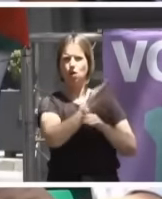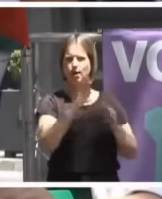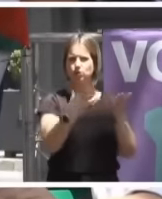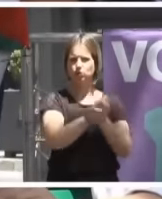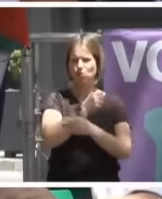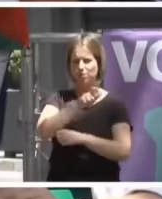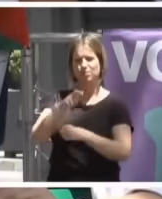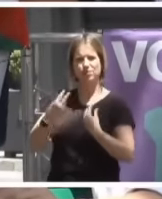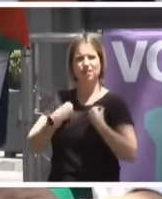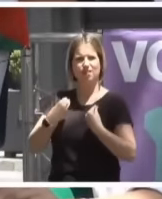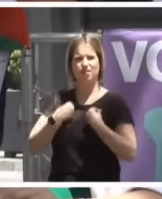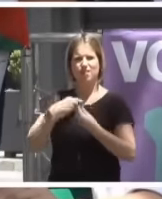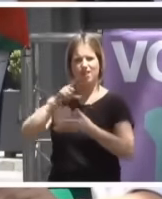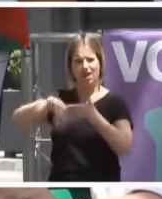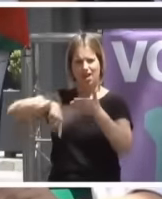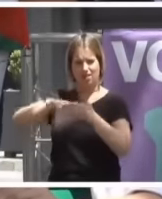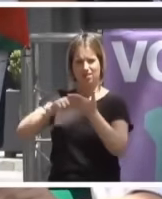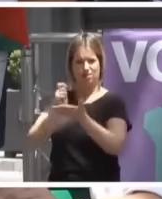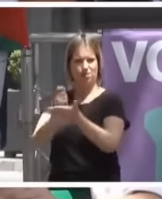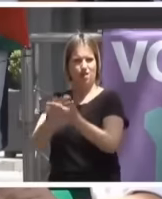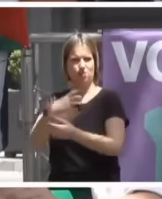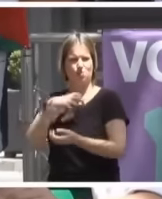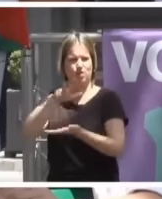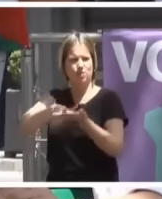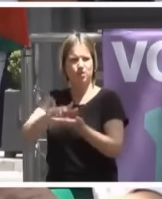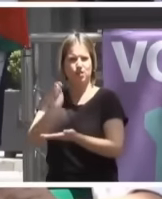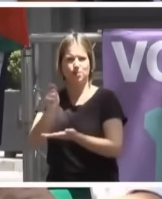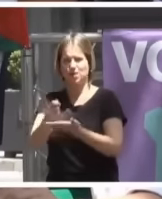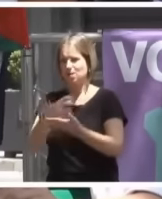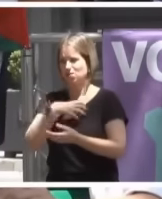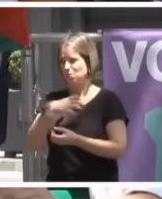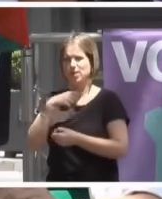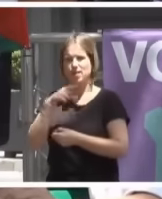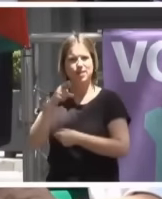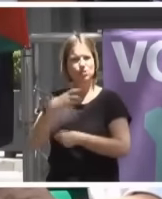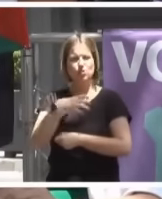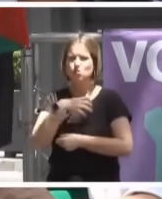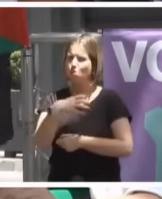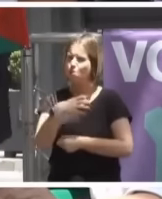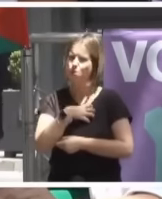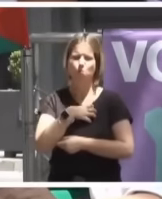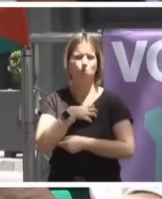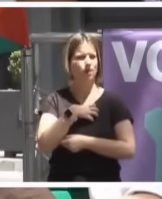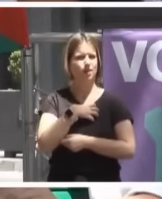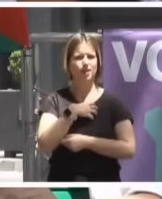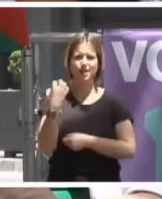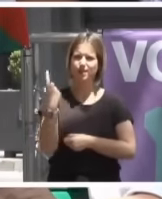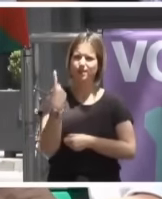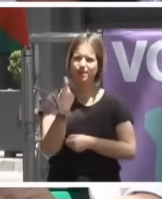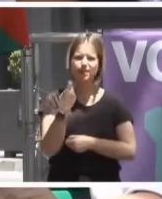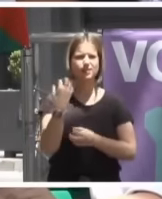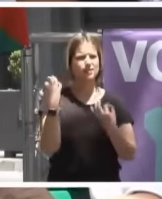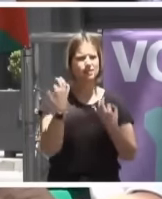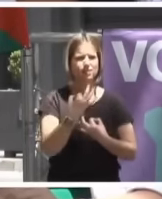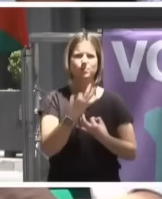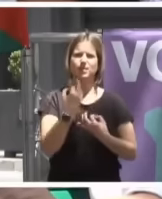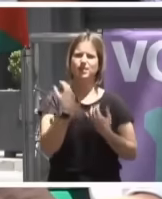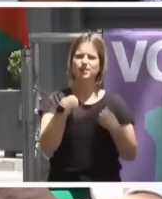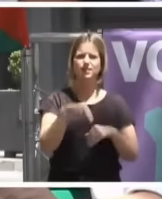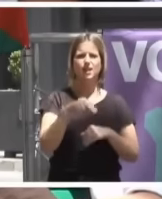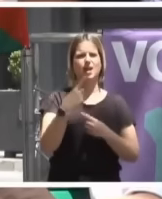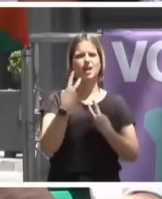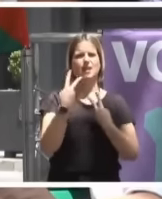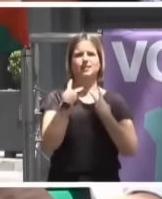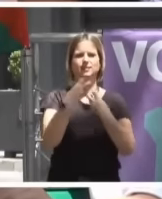no tiene ni para pagar el alquiler ni para pagar la hipoteca. Eso no puede ser, compañeros y compañeras. Necesitamos una moratoria